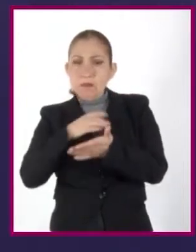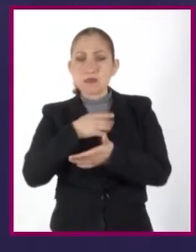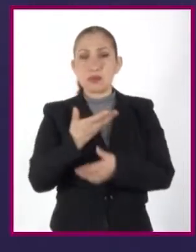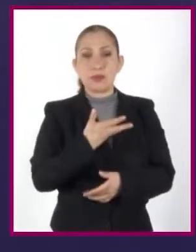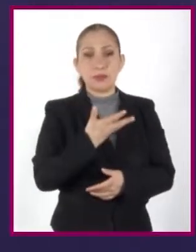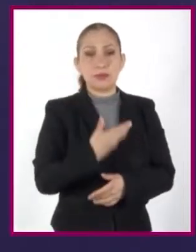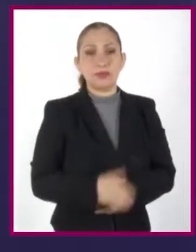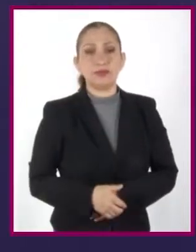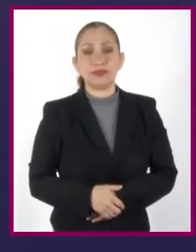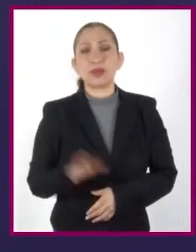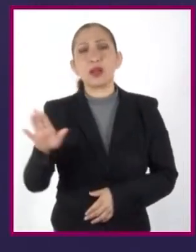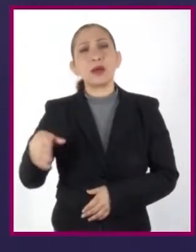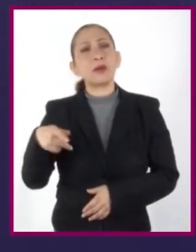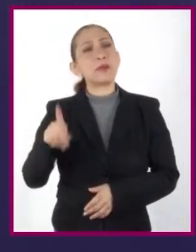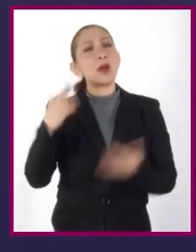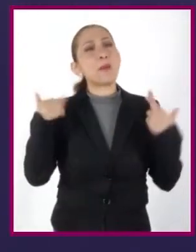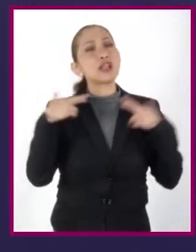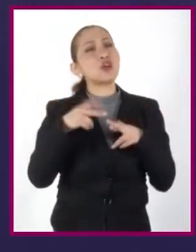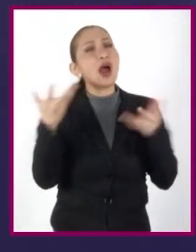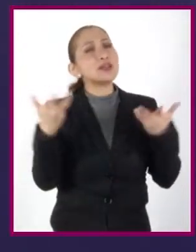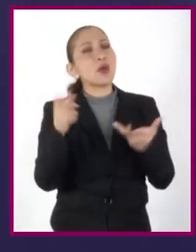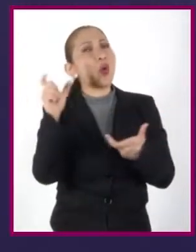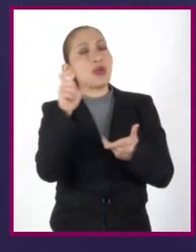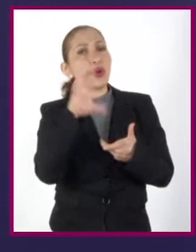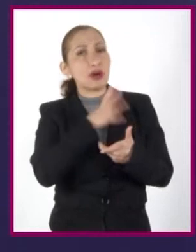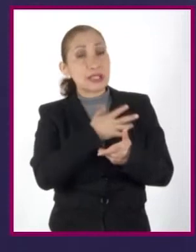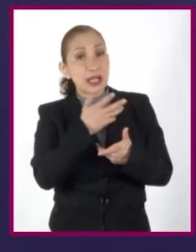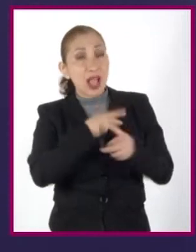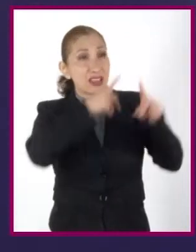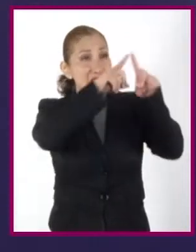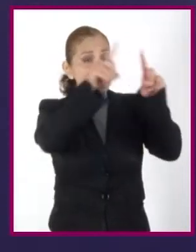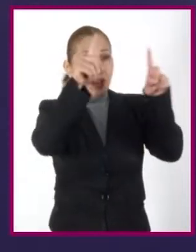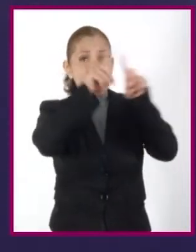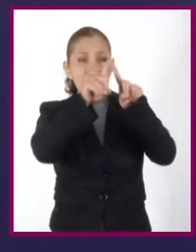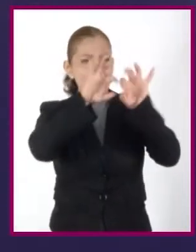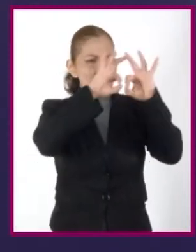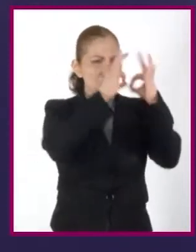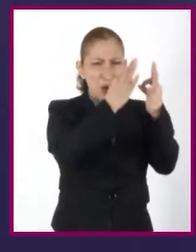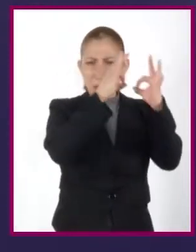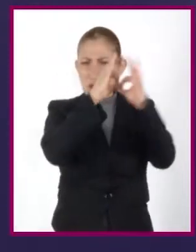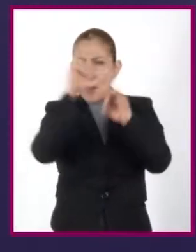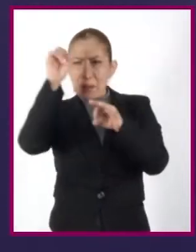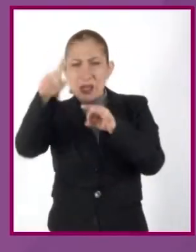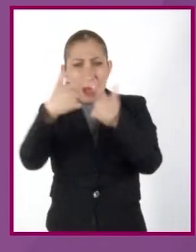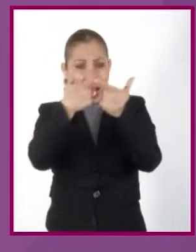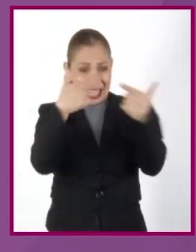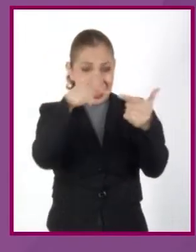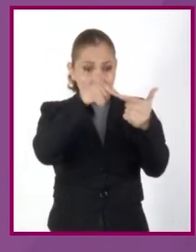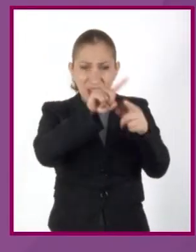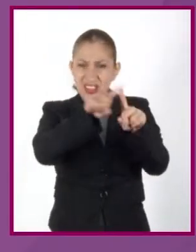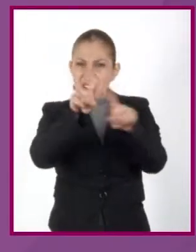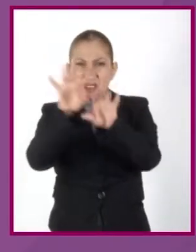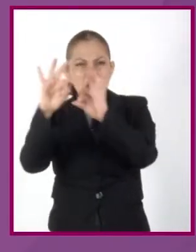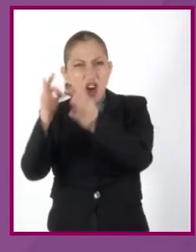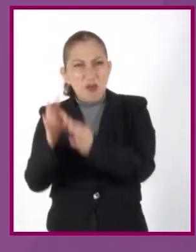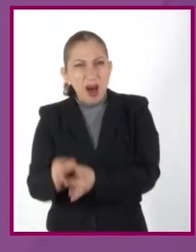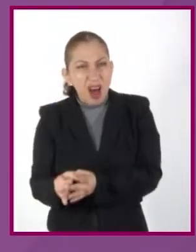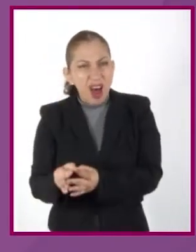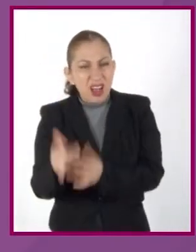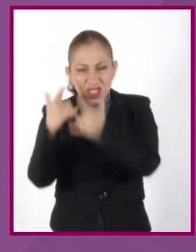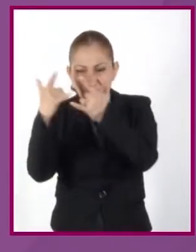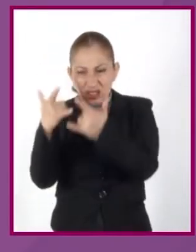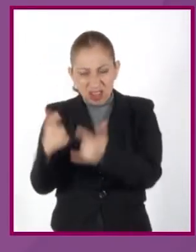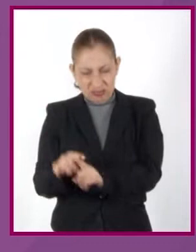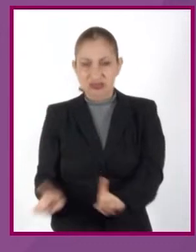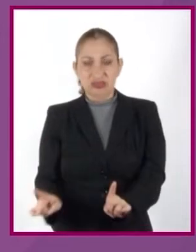Profesor, pero ¿qué hacemos cuando tenemos distintas versiones de una misma leyenda? No olvidemos que